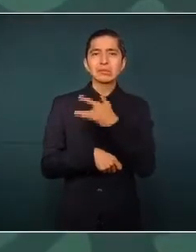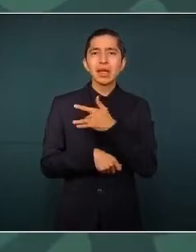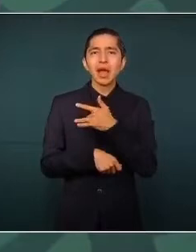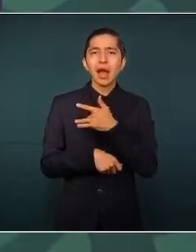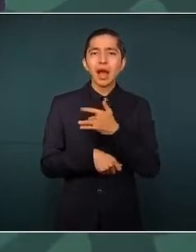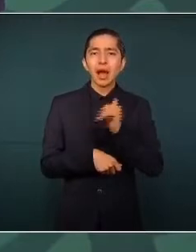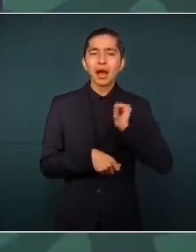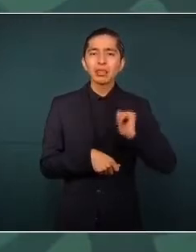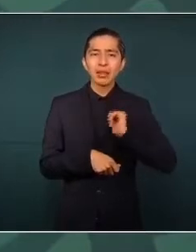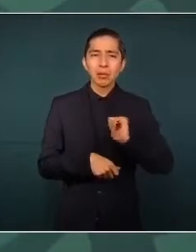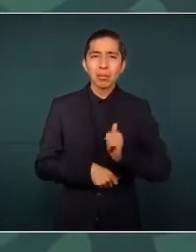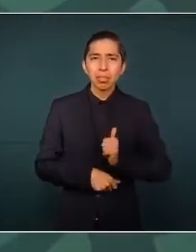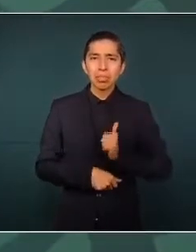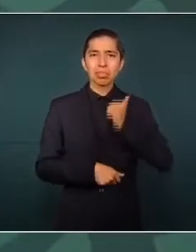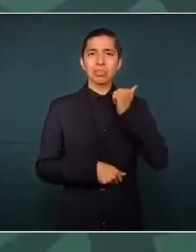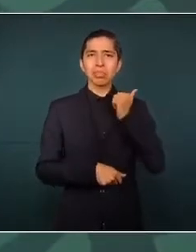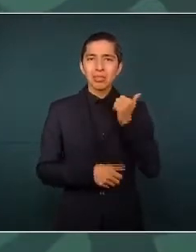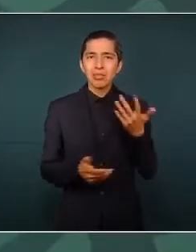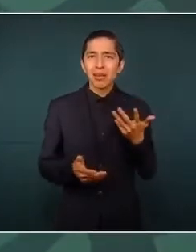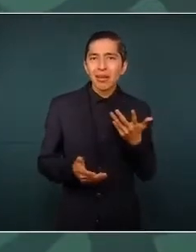excesos, que